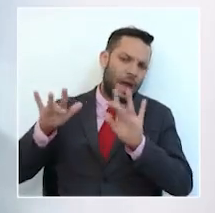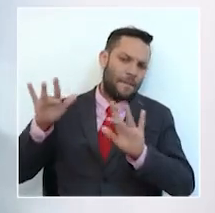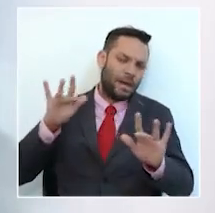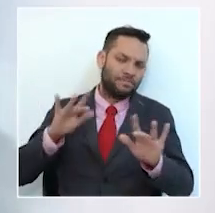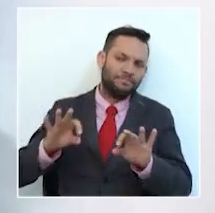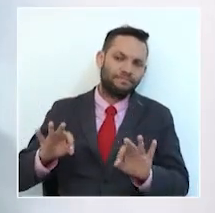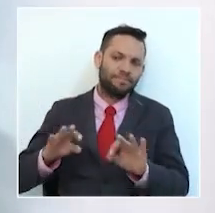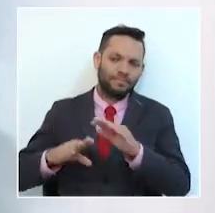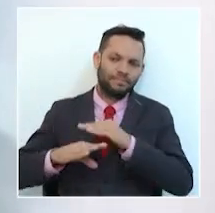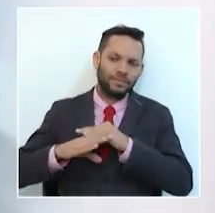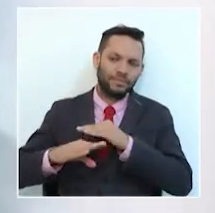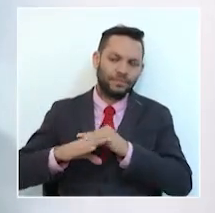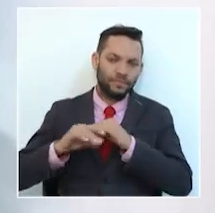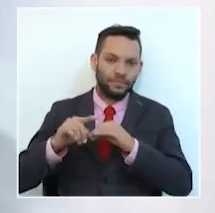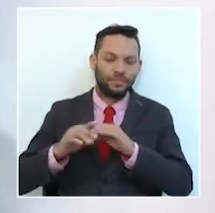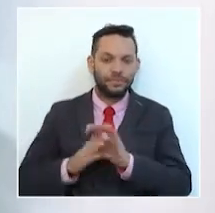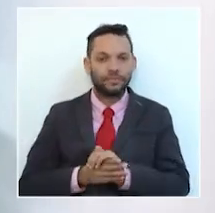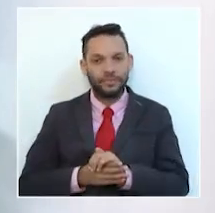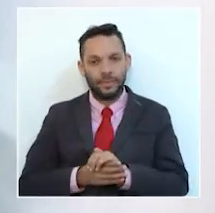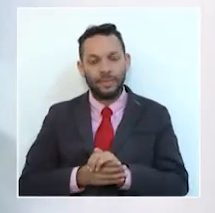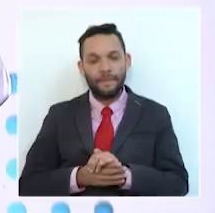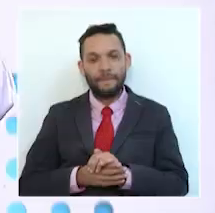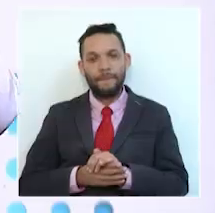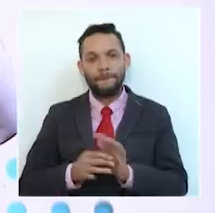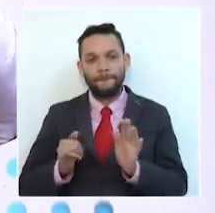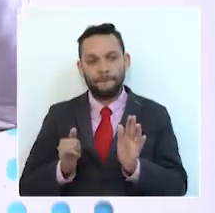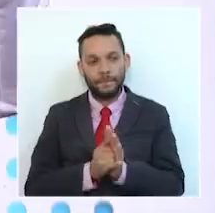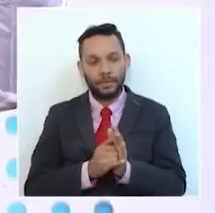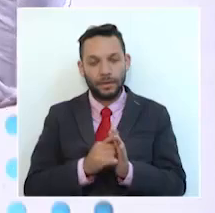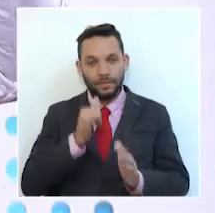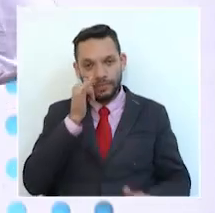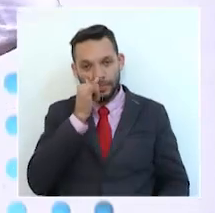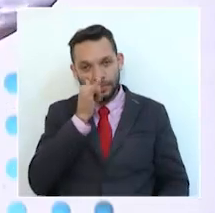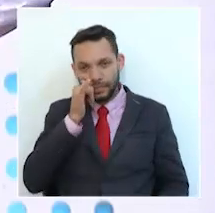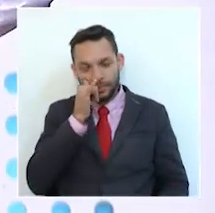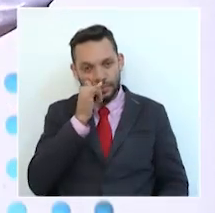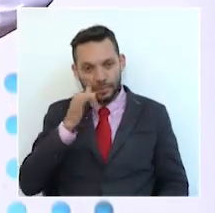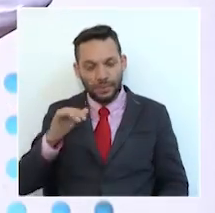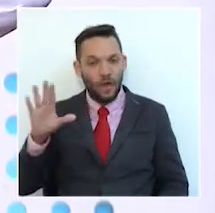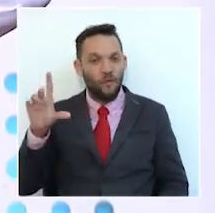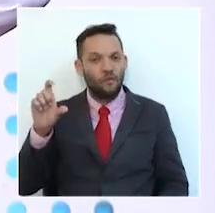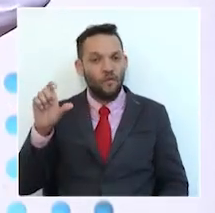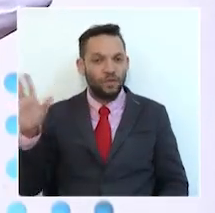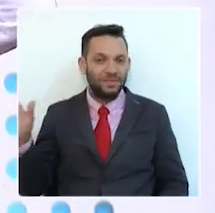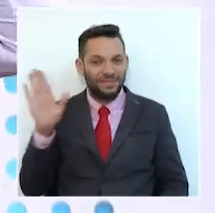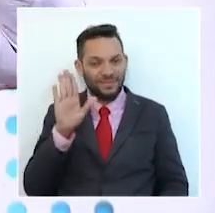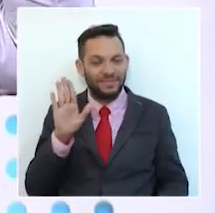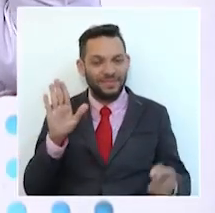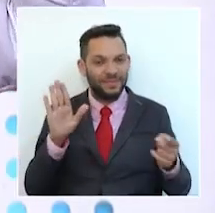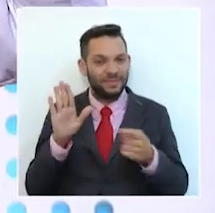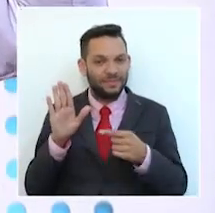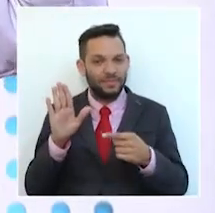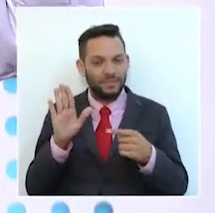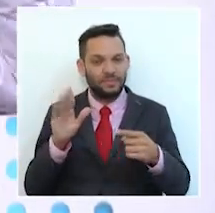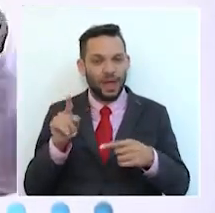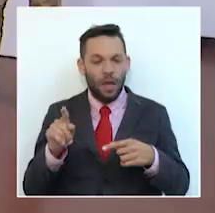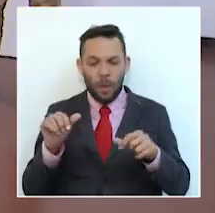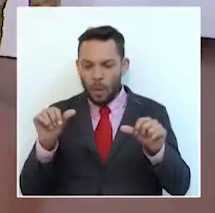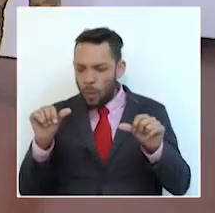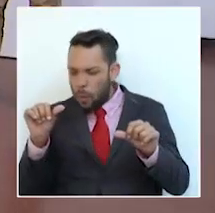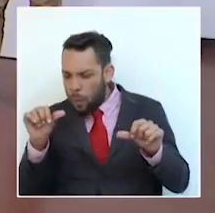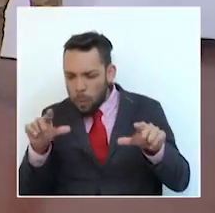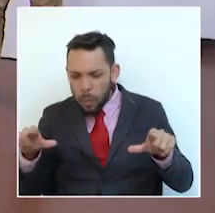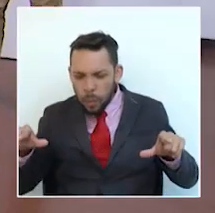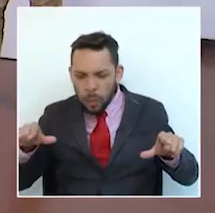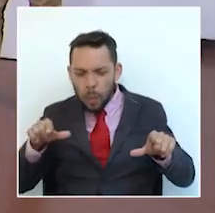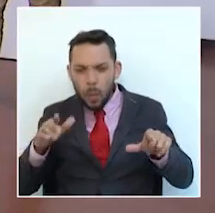más eficientes que la que nos los aplica una de las imágenes que hemos aislado y ahora eran laboratorios muy reconocidos